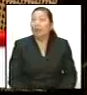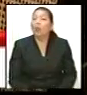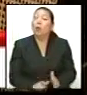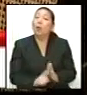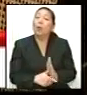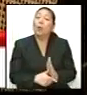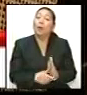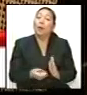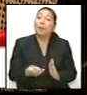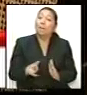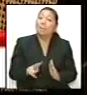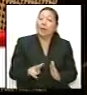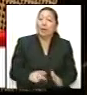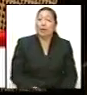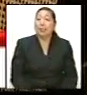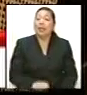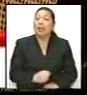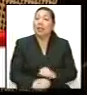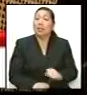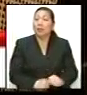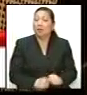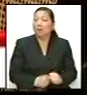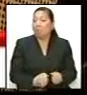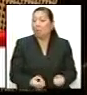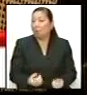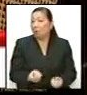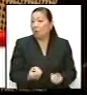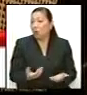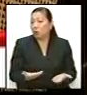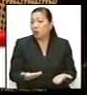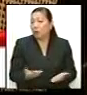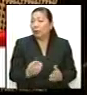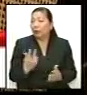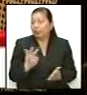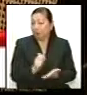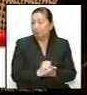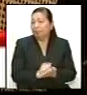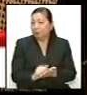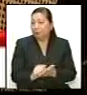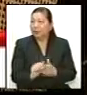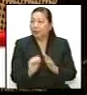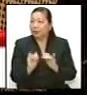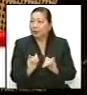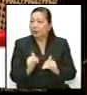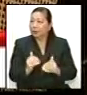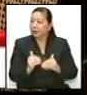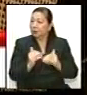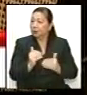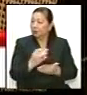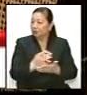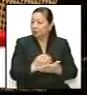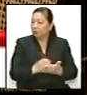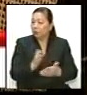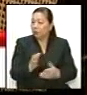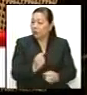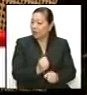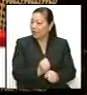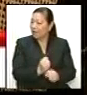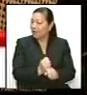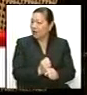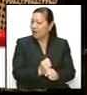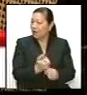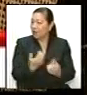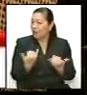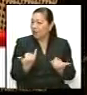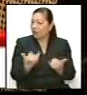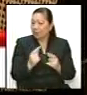luego incrementarlo durante el año, en muchos casos en el último trimestre, dejando plazos menores para su ejecución?